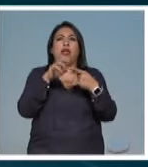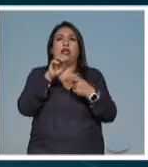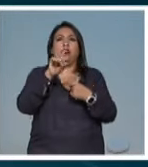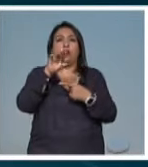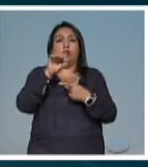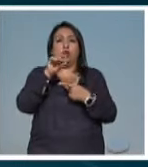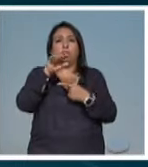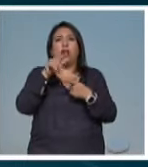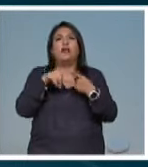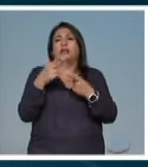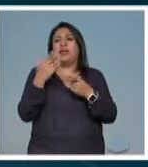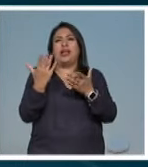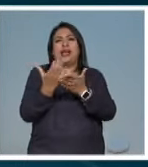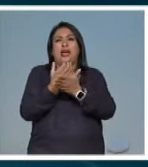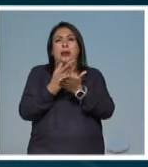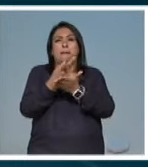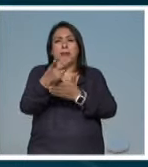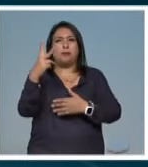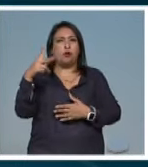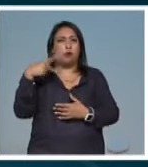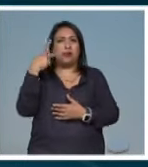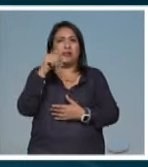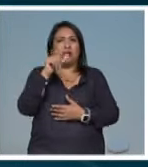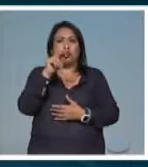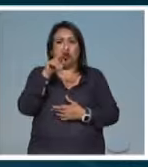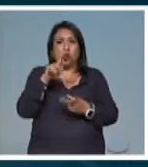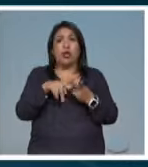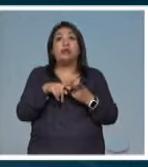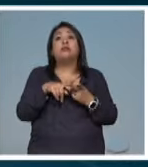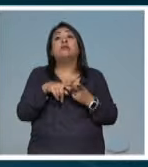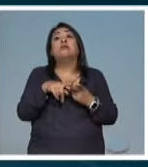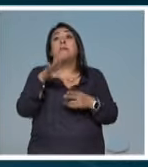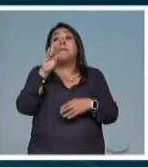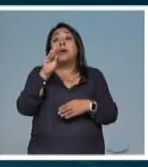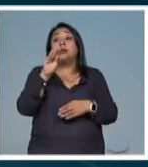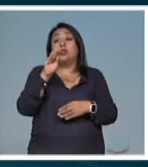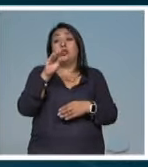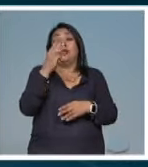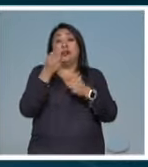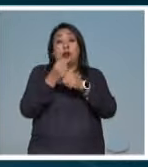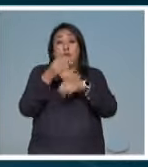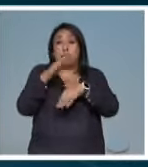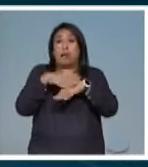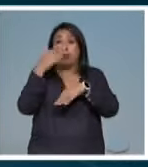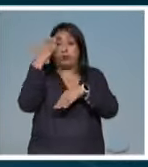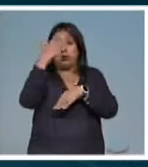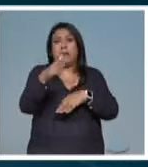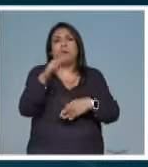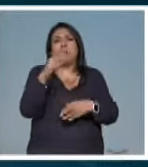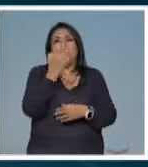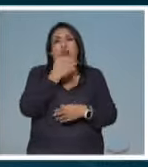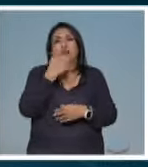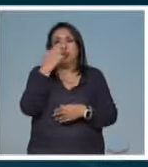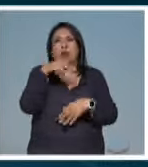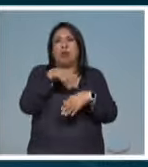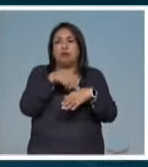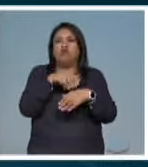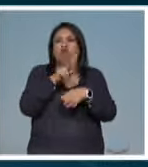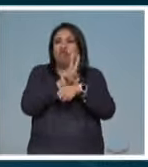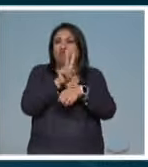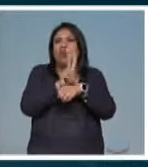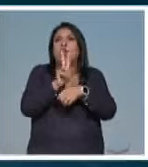Matos Moctezuma, reciente ganador del Premio Princesa de Asturias, durante más de 93 años, la Academia Nicaragüense ha velado en esa